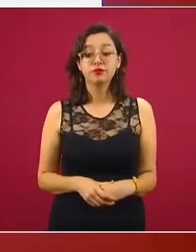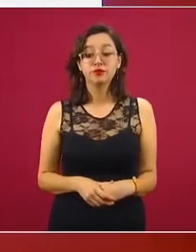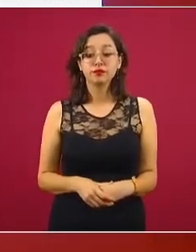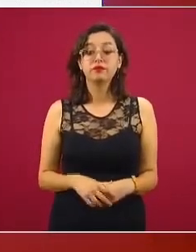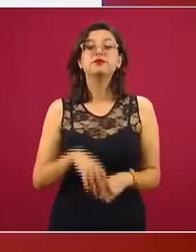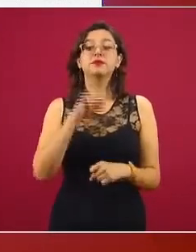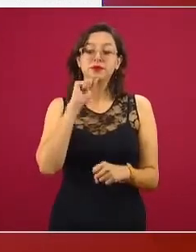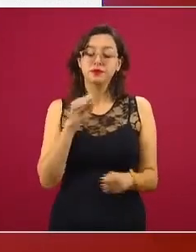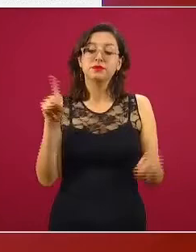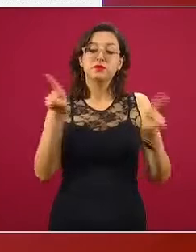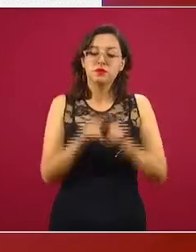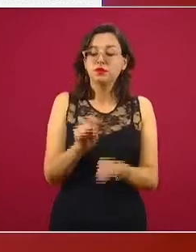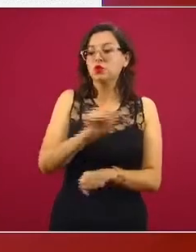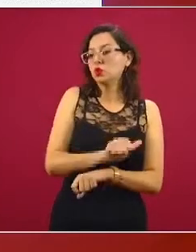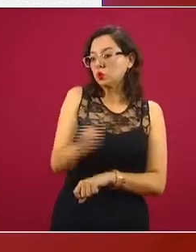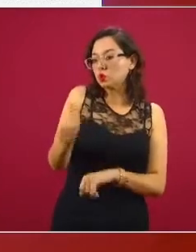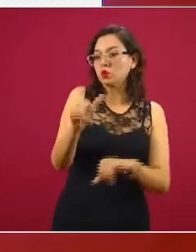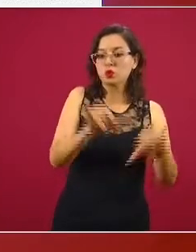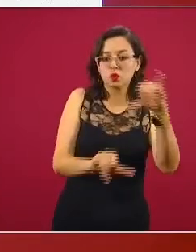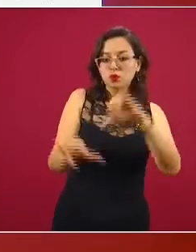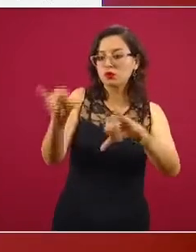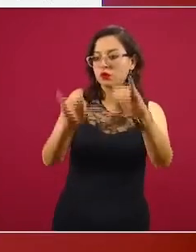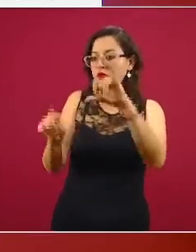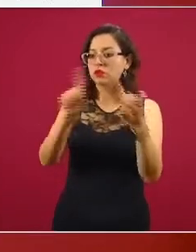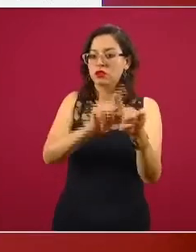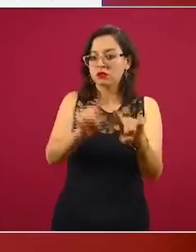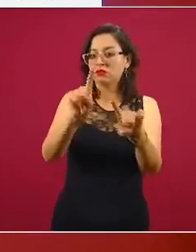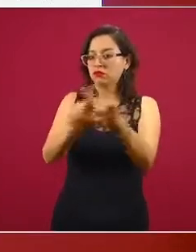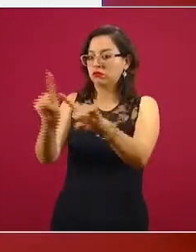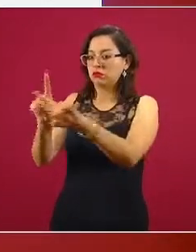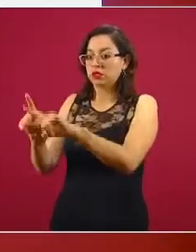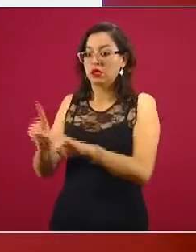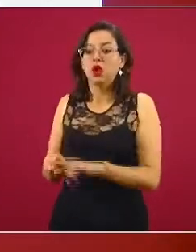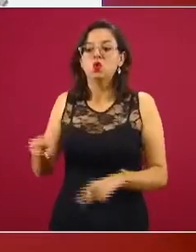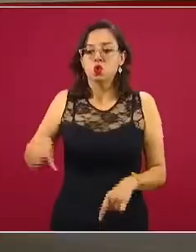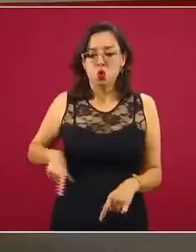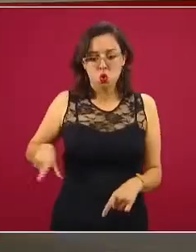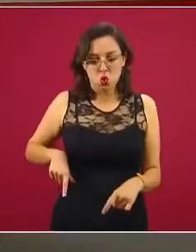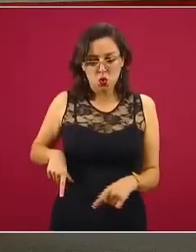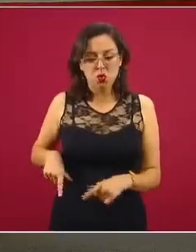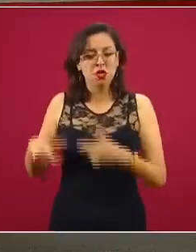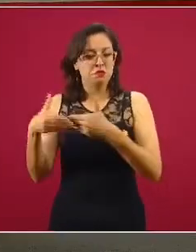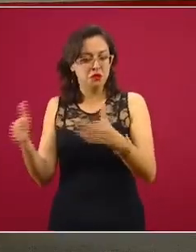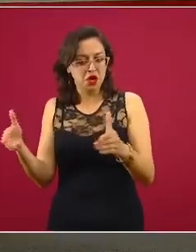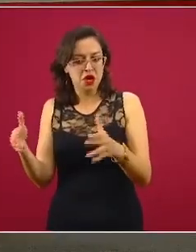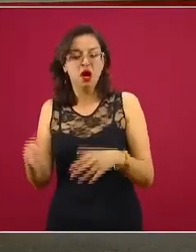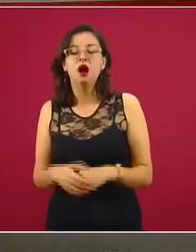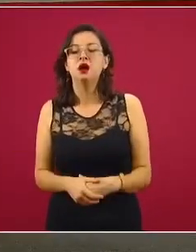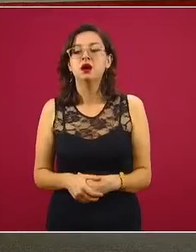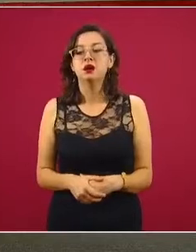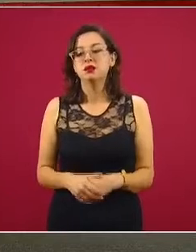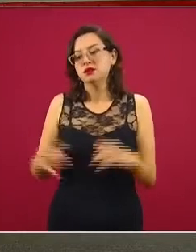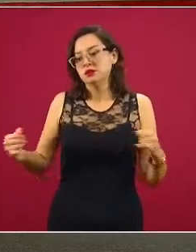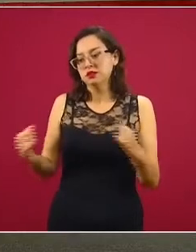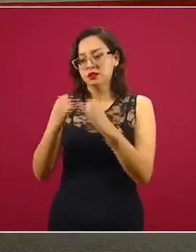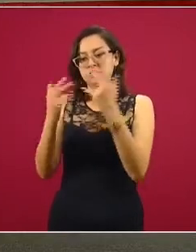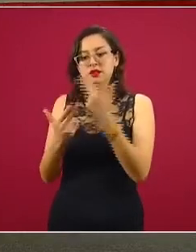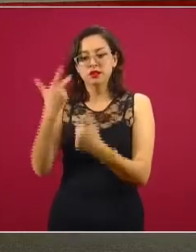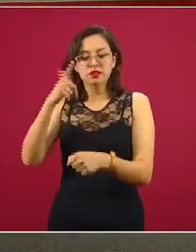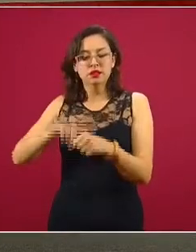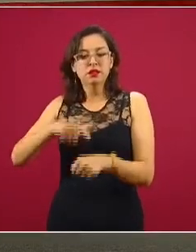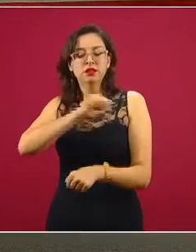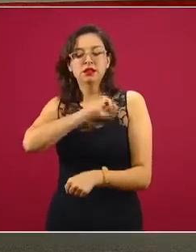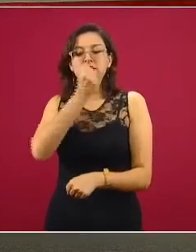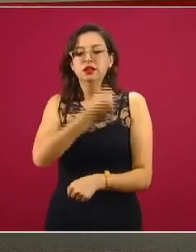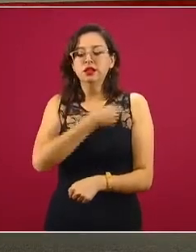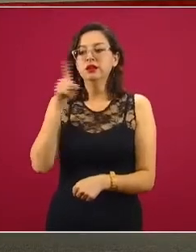y también otros laboratorios adicionales que se pusieron en unidades médicas, concretamente en Institutos Nacionales de Salud, en unidades médicas